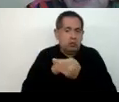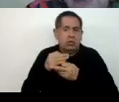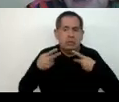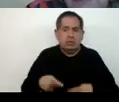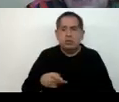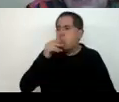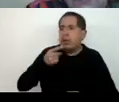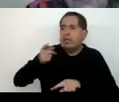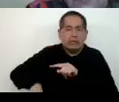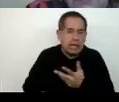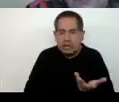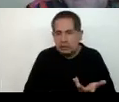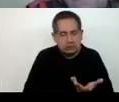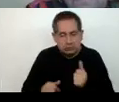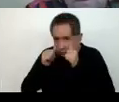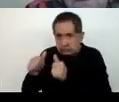se deben de negar por ningún motivo.